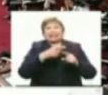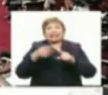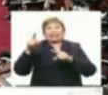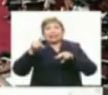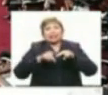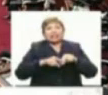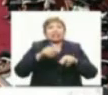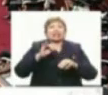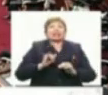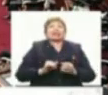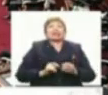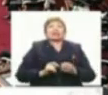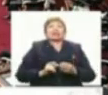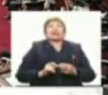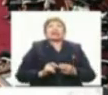de Argentina,